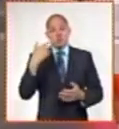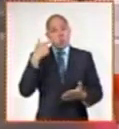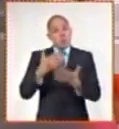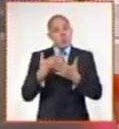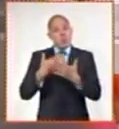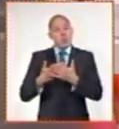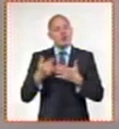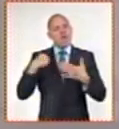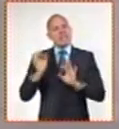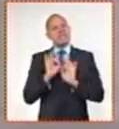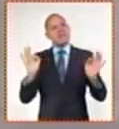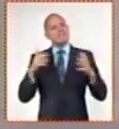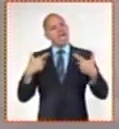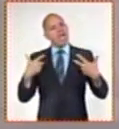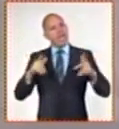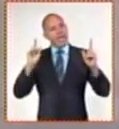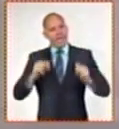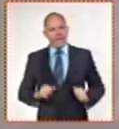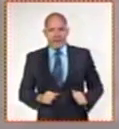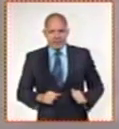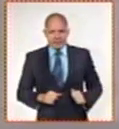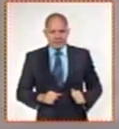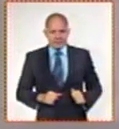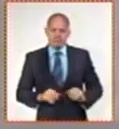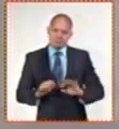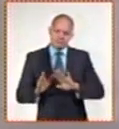al 2023? Mira, yo creo que